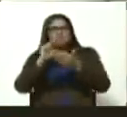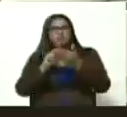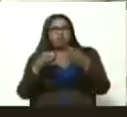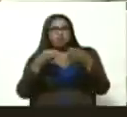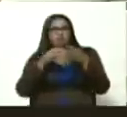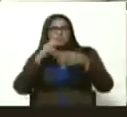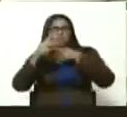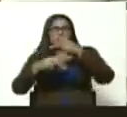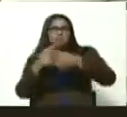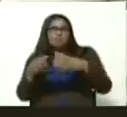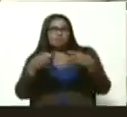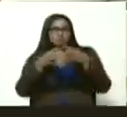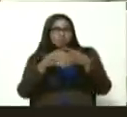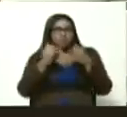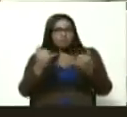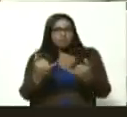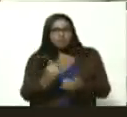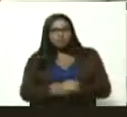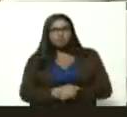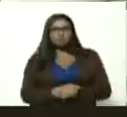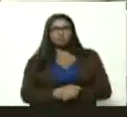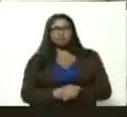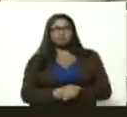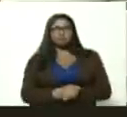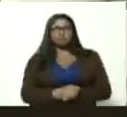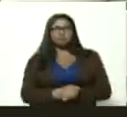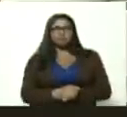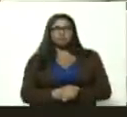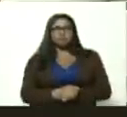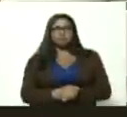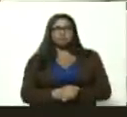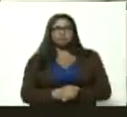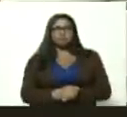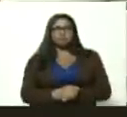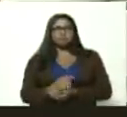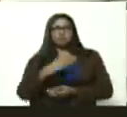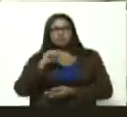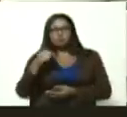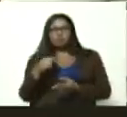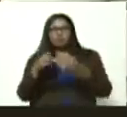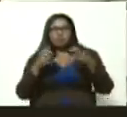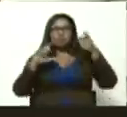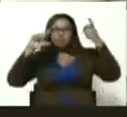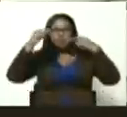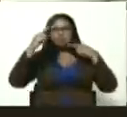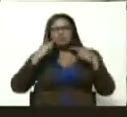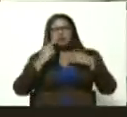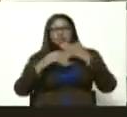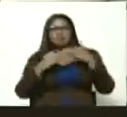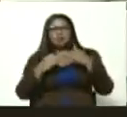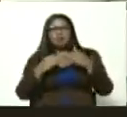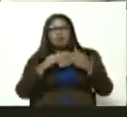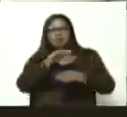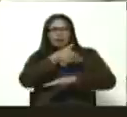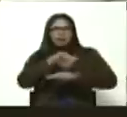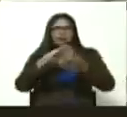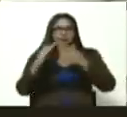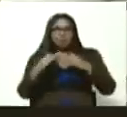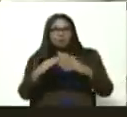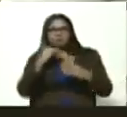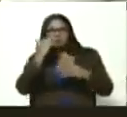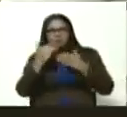estadales equipo políticos esperan los equipos políticos de la juventud de las calles las comunidades recién